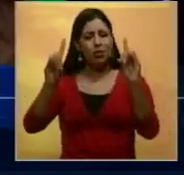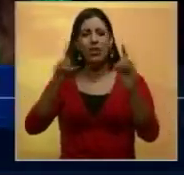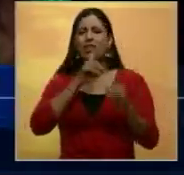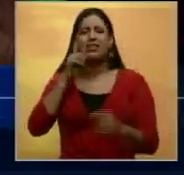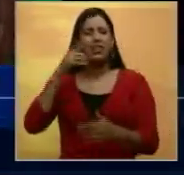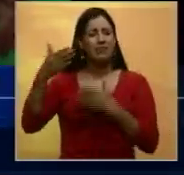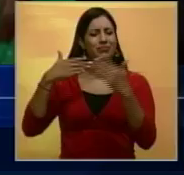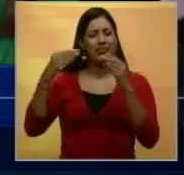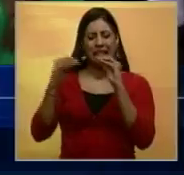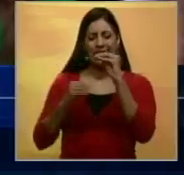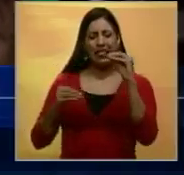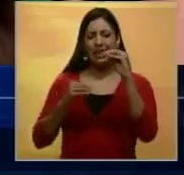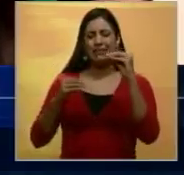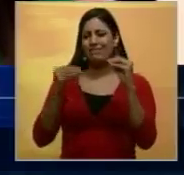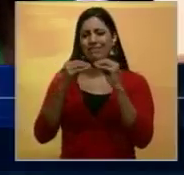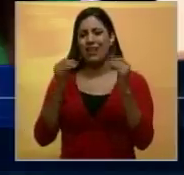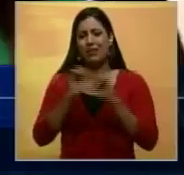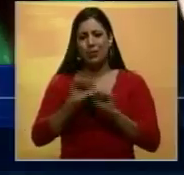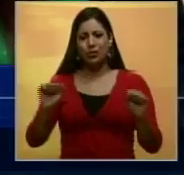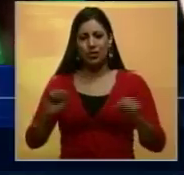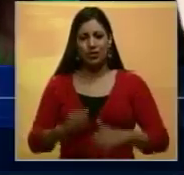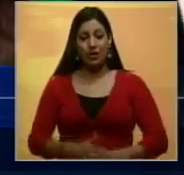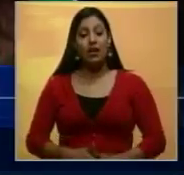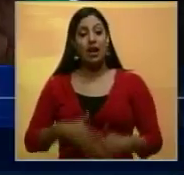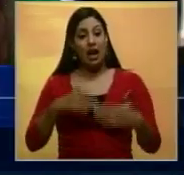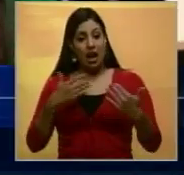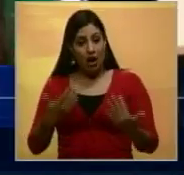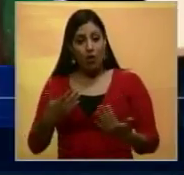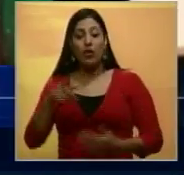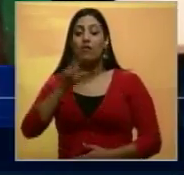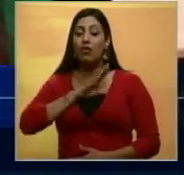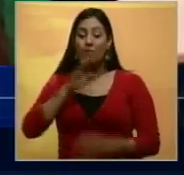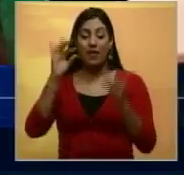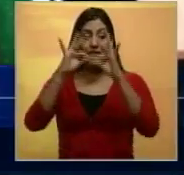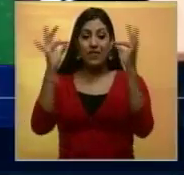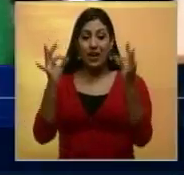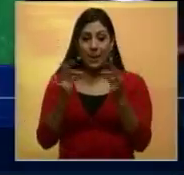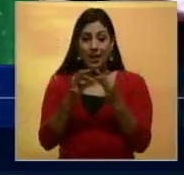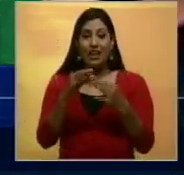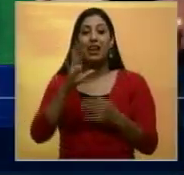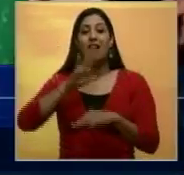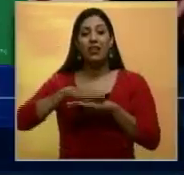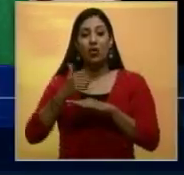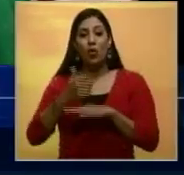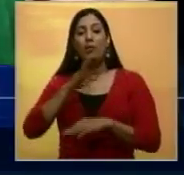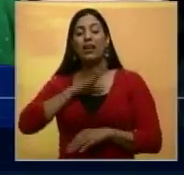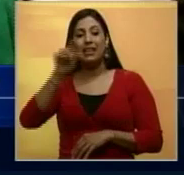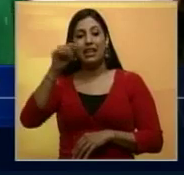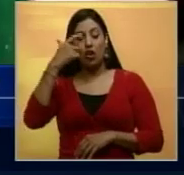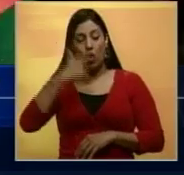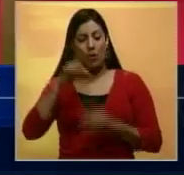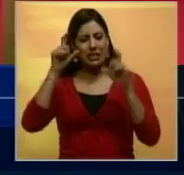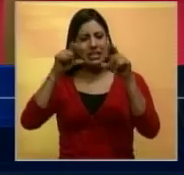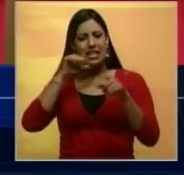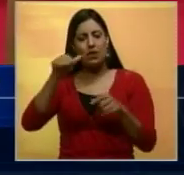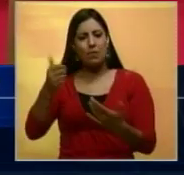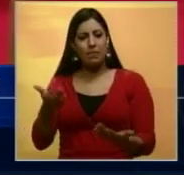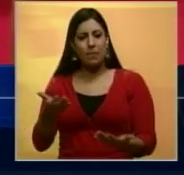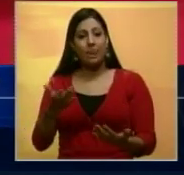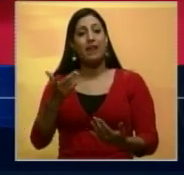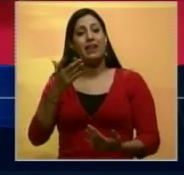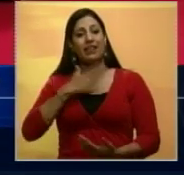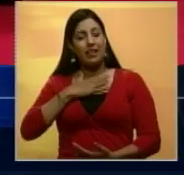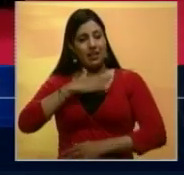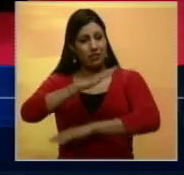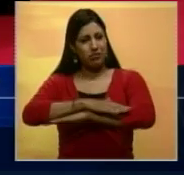alegando diferencias irreconciliables. Según fuentes cercanas a la familia, se debió a la manera en que Pitt educaba a sus hijos, con la